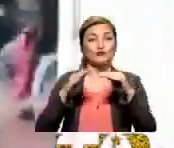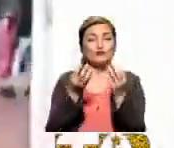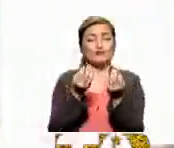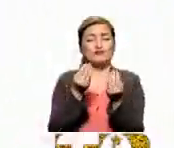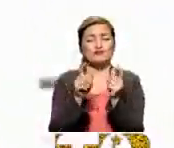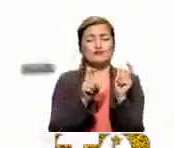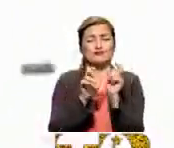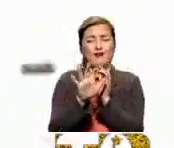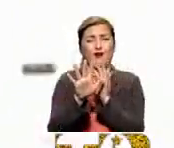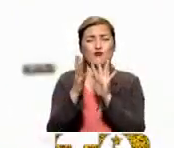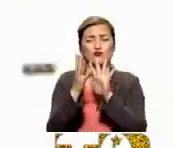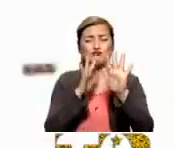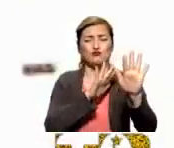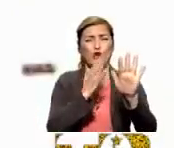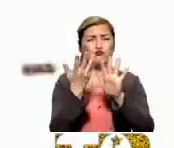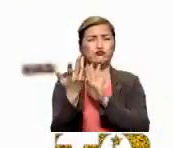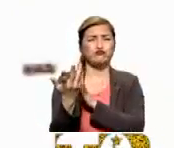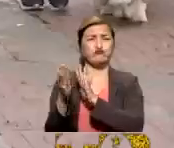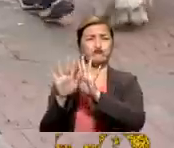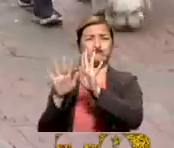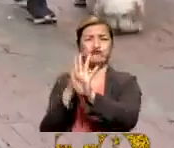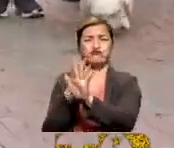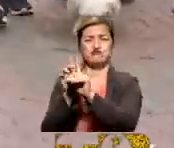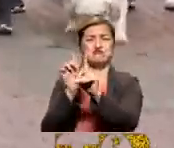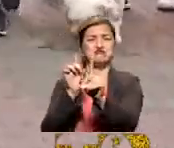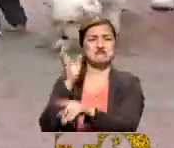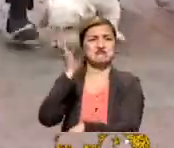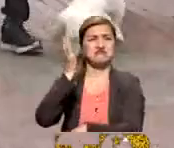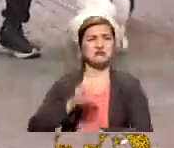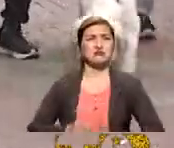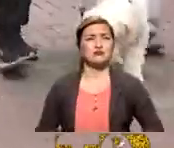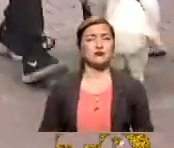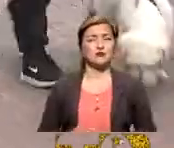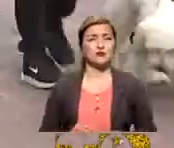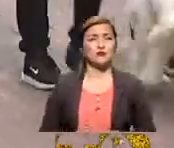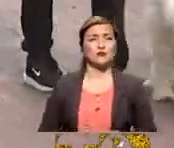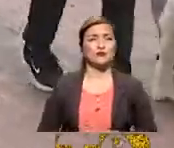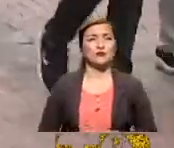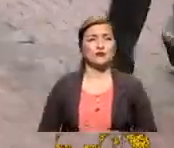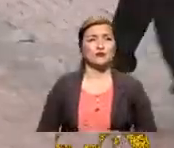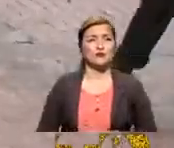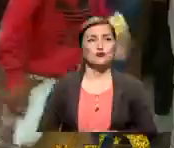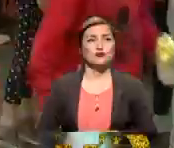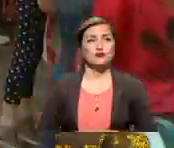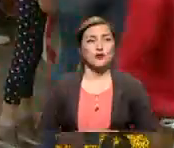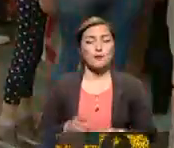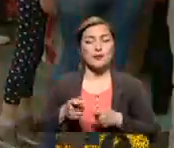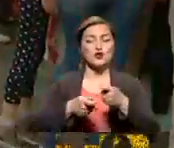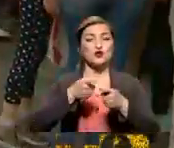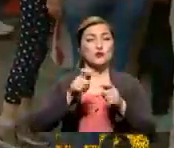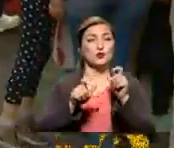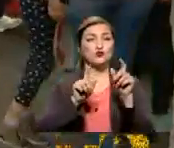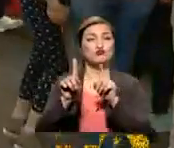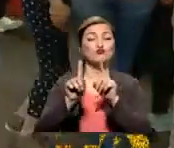gente en los sectores comerciales de la capital donde el distanciamiento era casi nulo un factor común entre comerciantes y